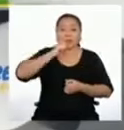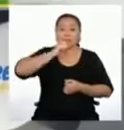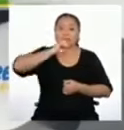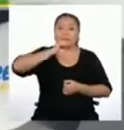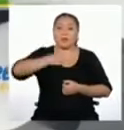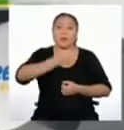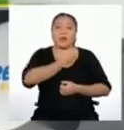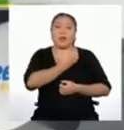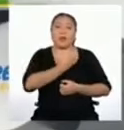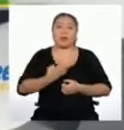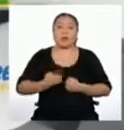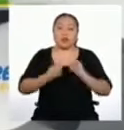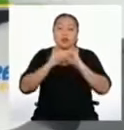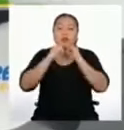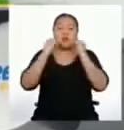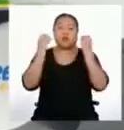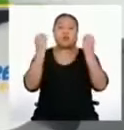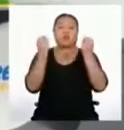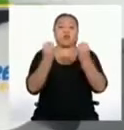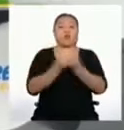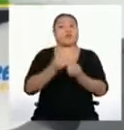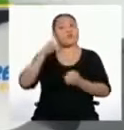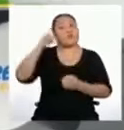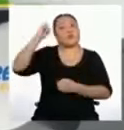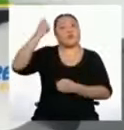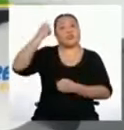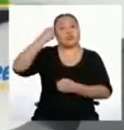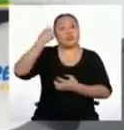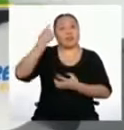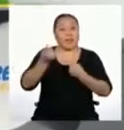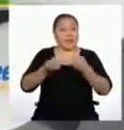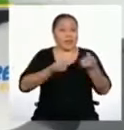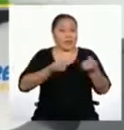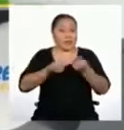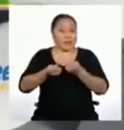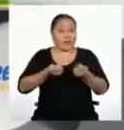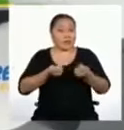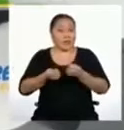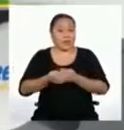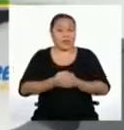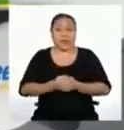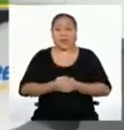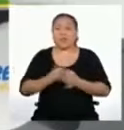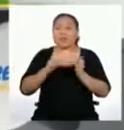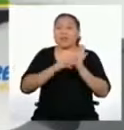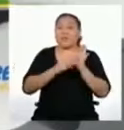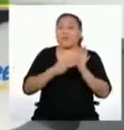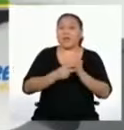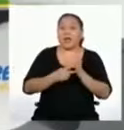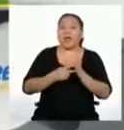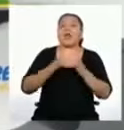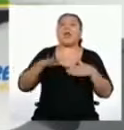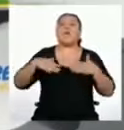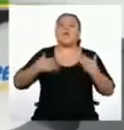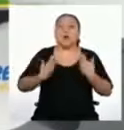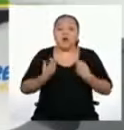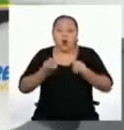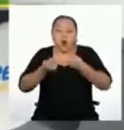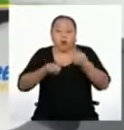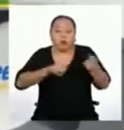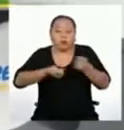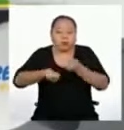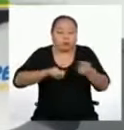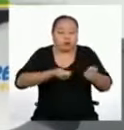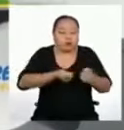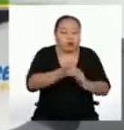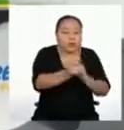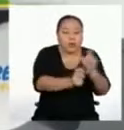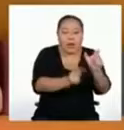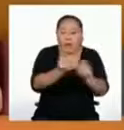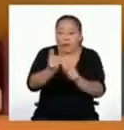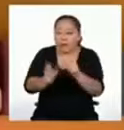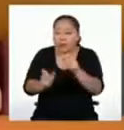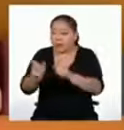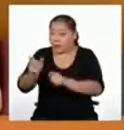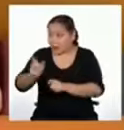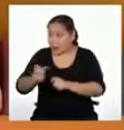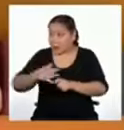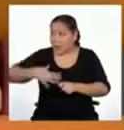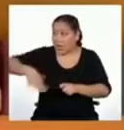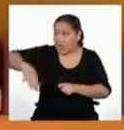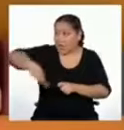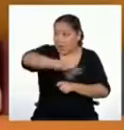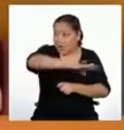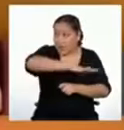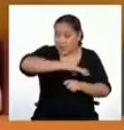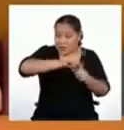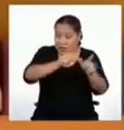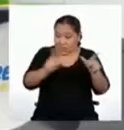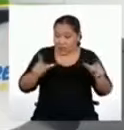Estado es una organización política y administrativa, significa que puede organizar a la población que vive en su territorio. ¿Es verdad?